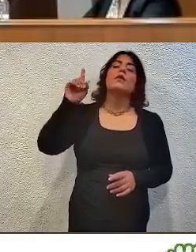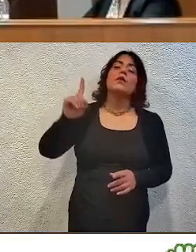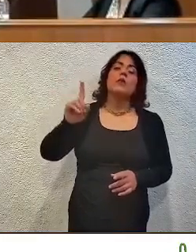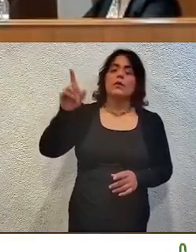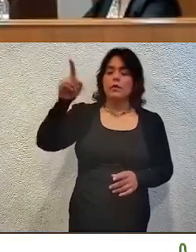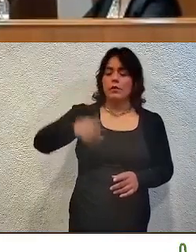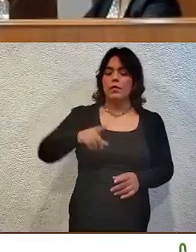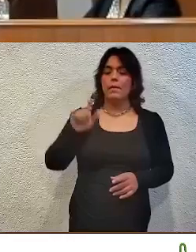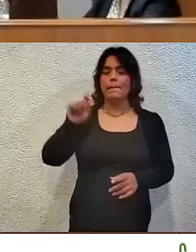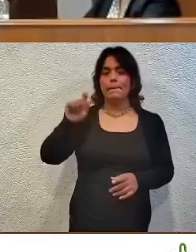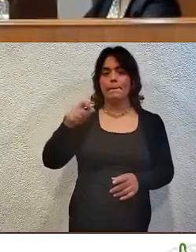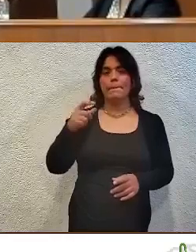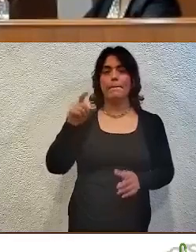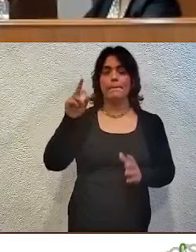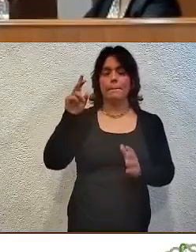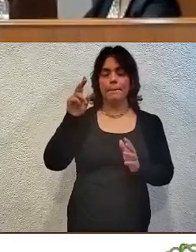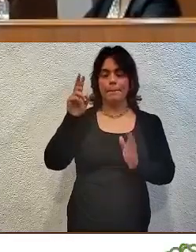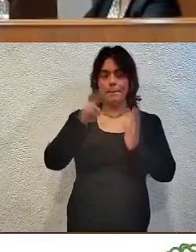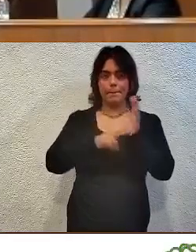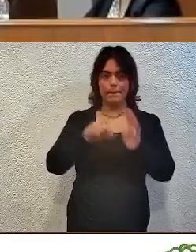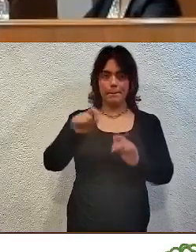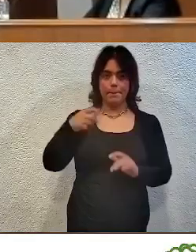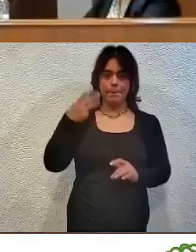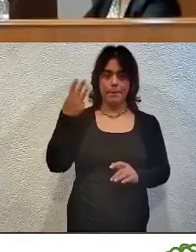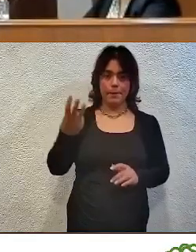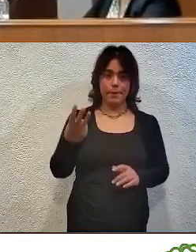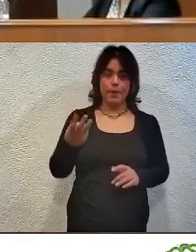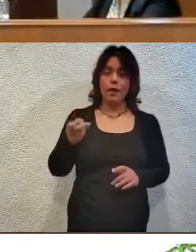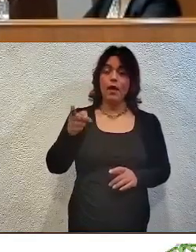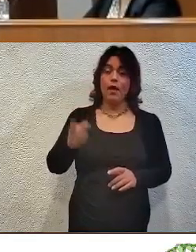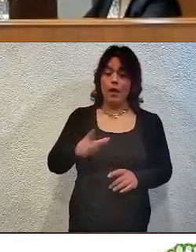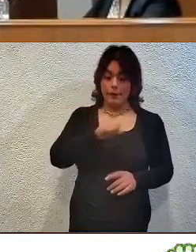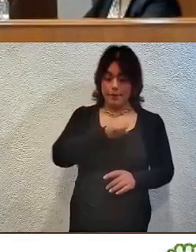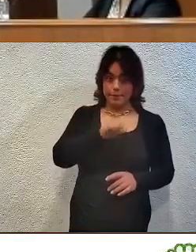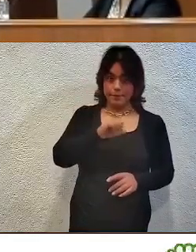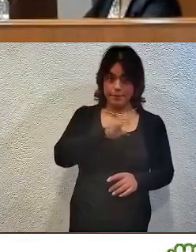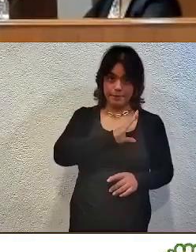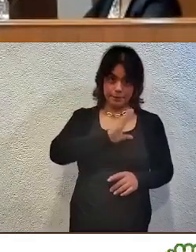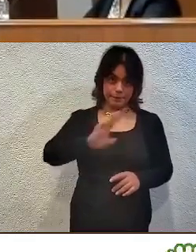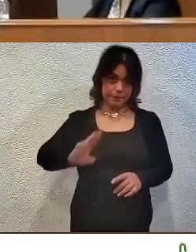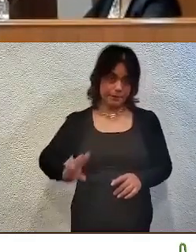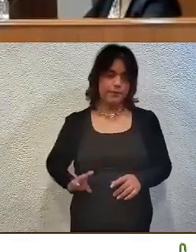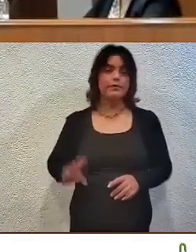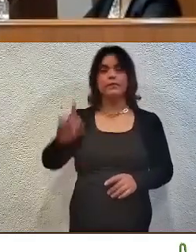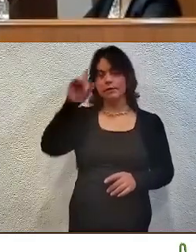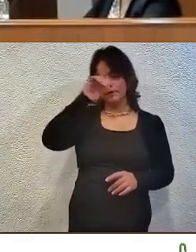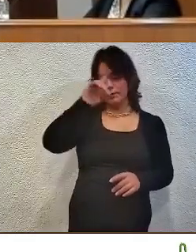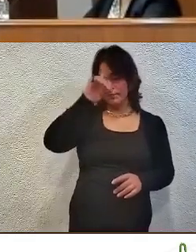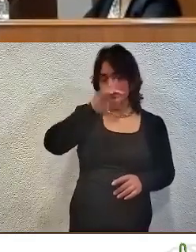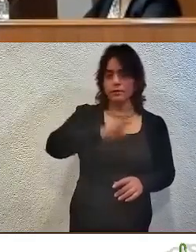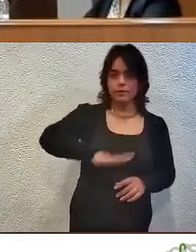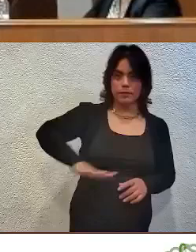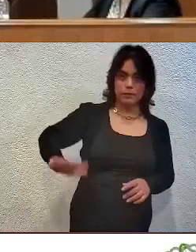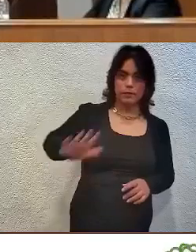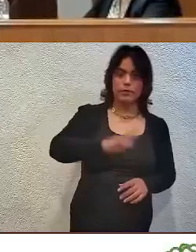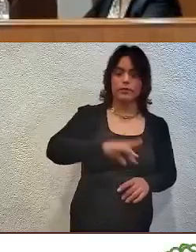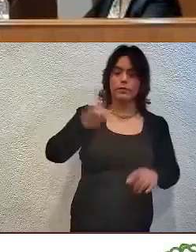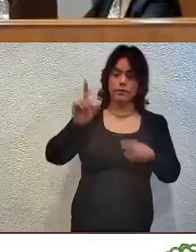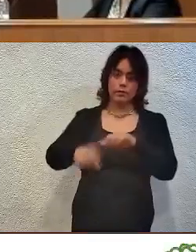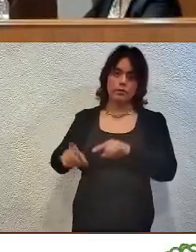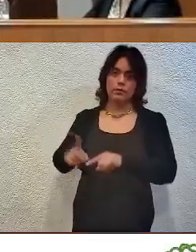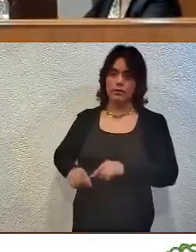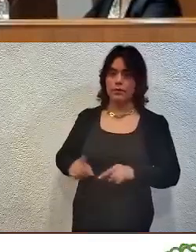IEPC/CCE/PRP-CED/001/2023, relativo al procedimiento de remoción de presidencias y consejerías electorales distritales instaurado en contra de la